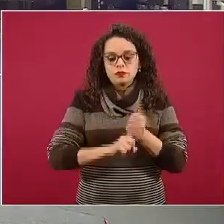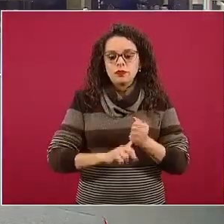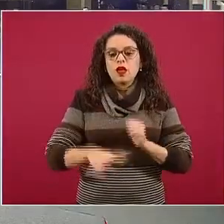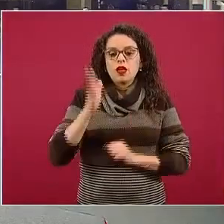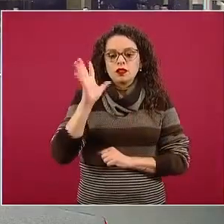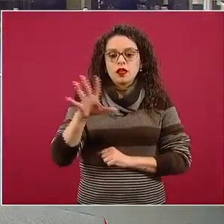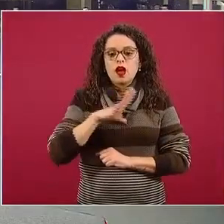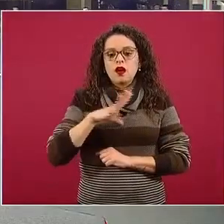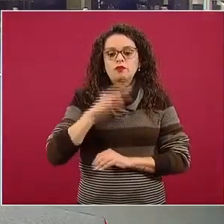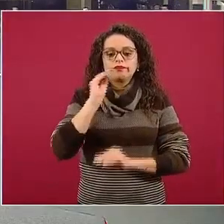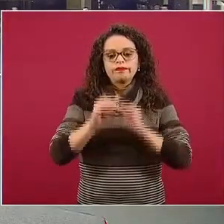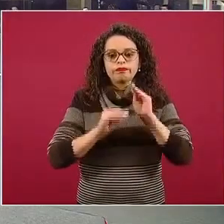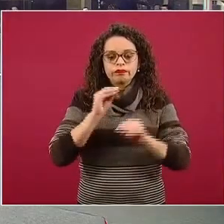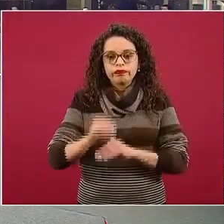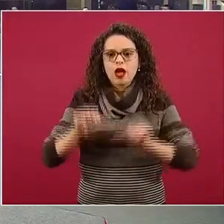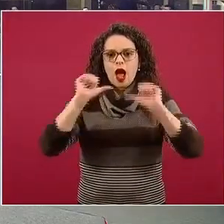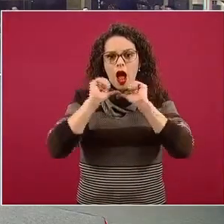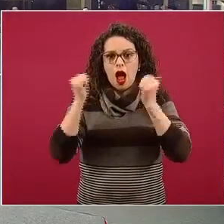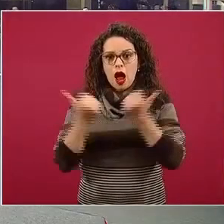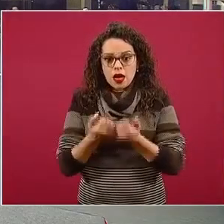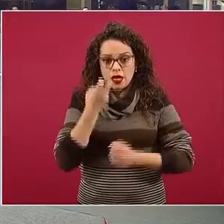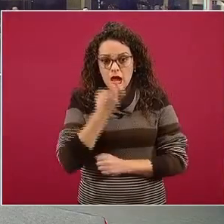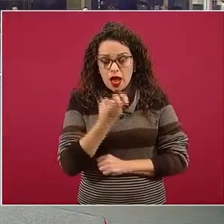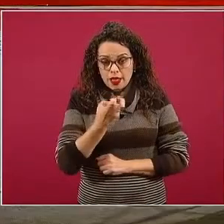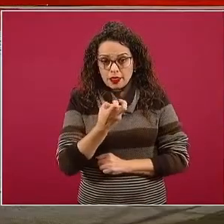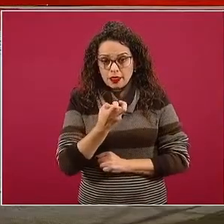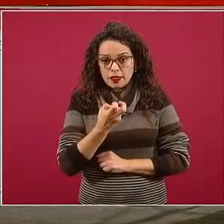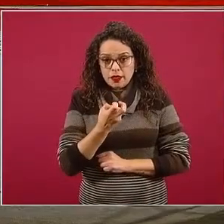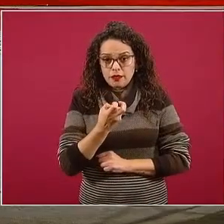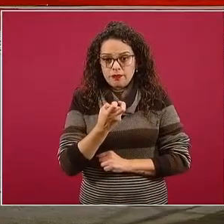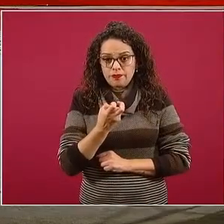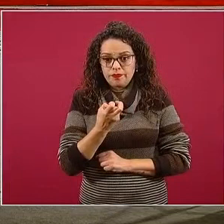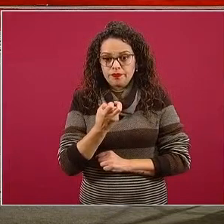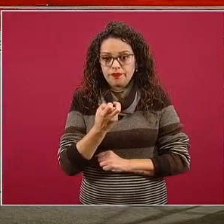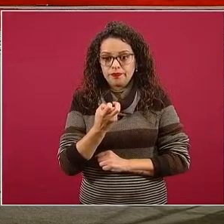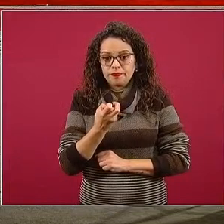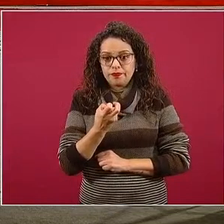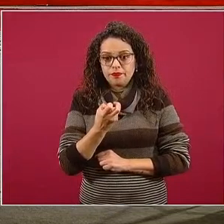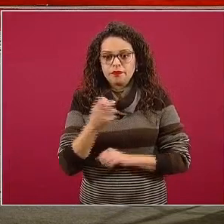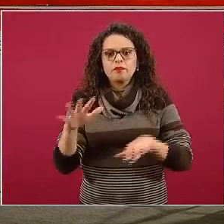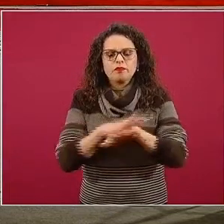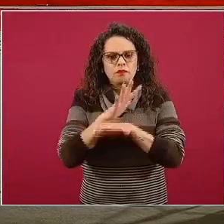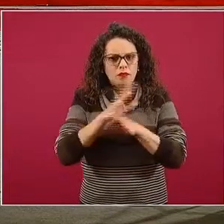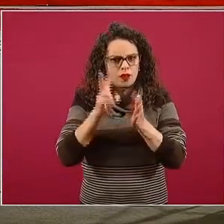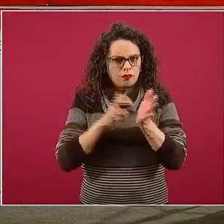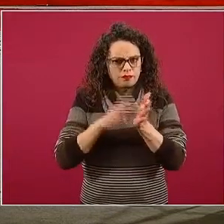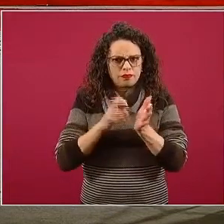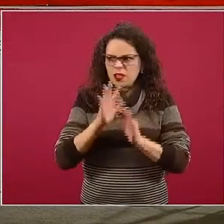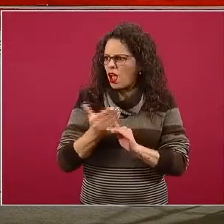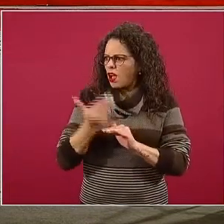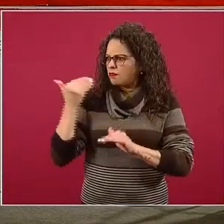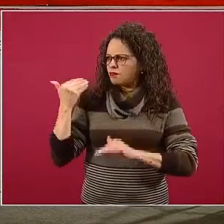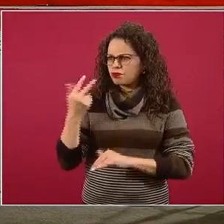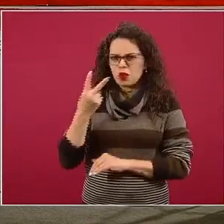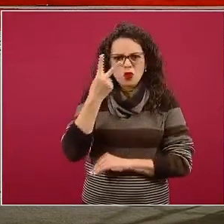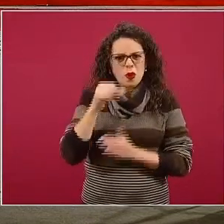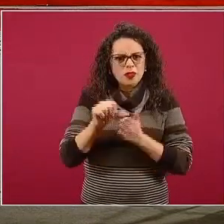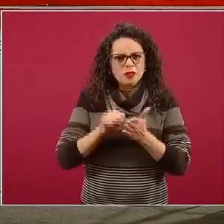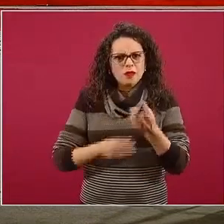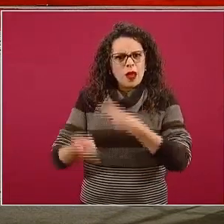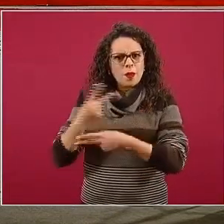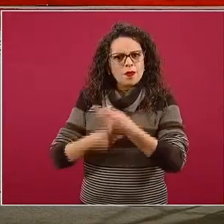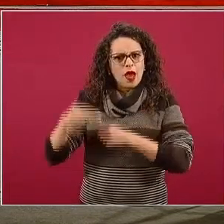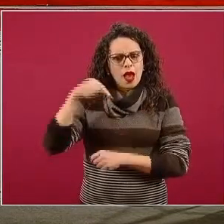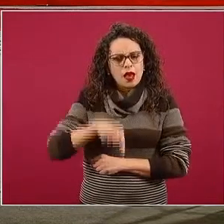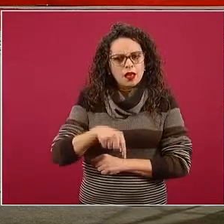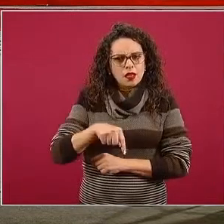pictogramas. El área de los pictogramas también fue replanteada. Esto lo presentamos ya hace cerca de 2 meses, que vino precisamente el